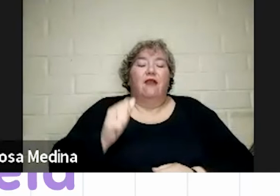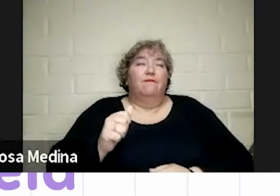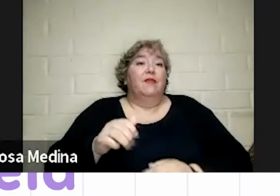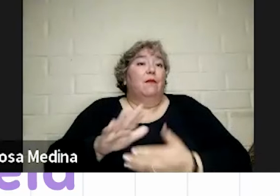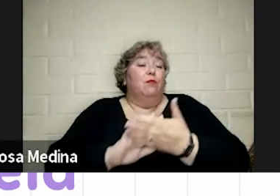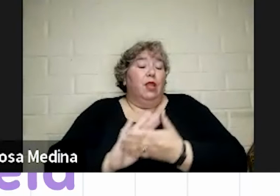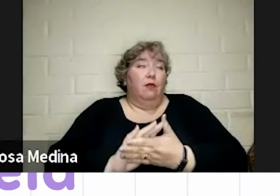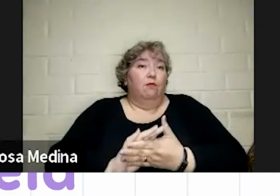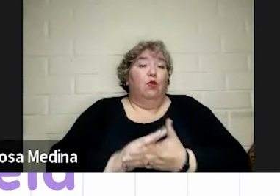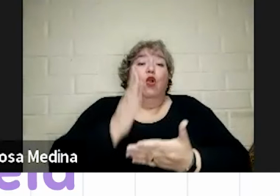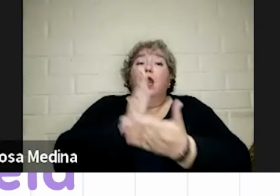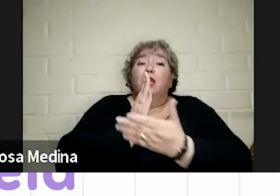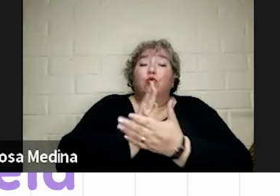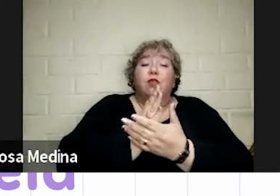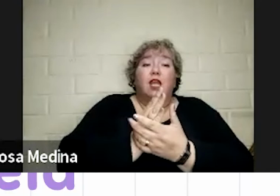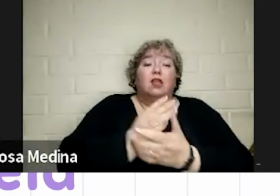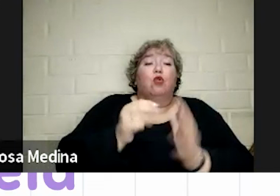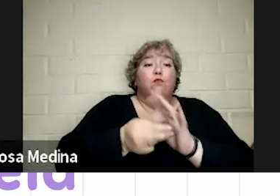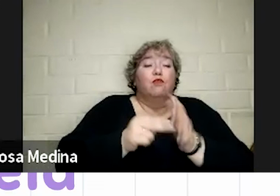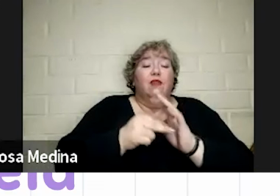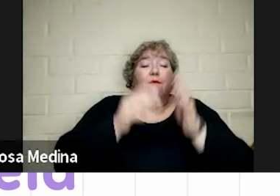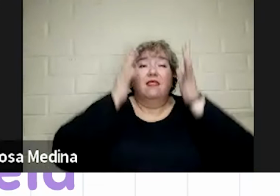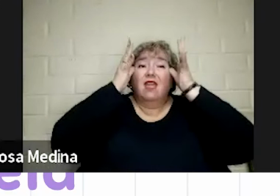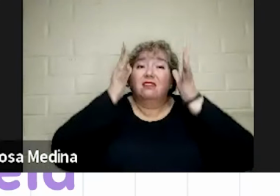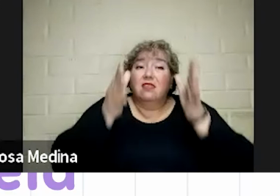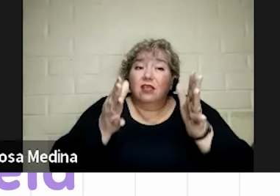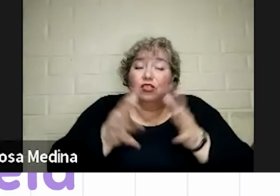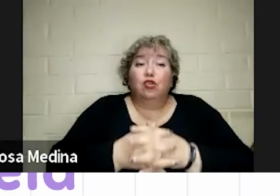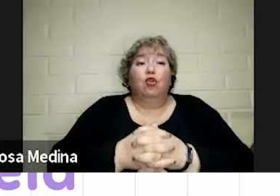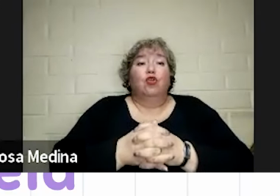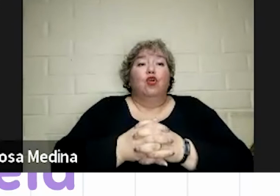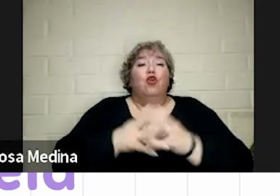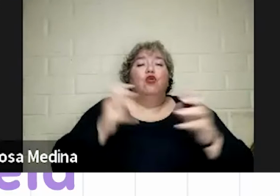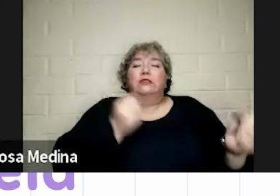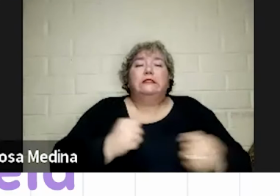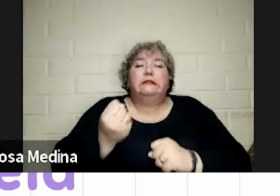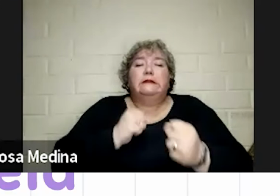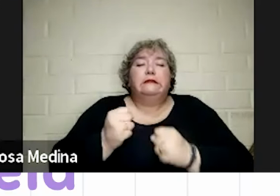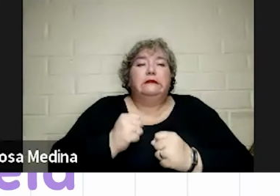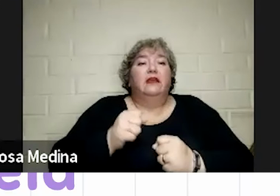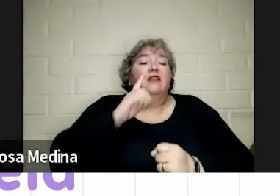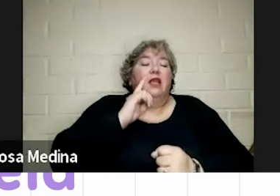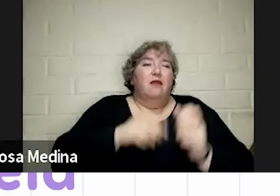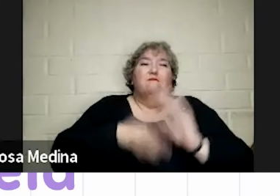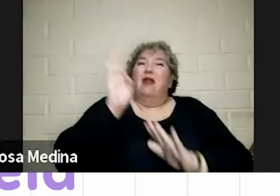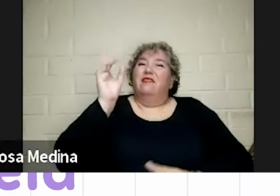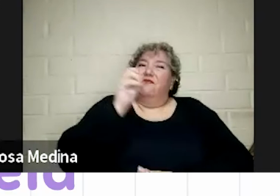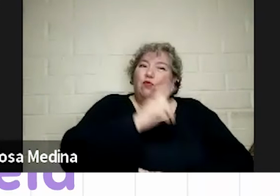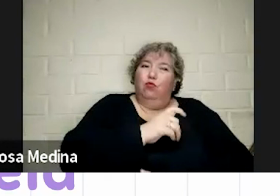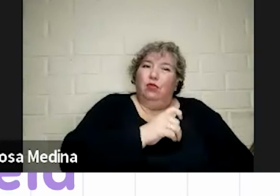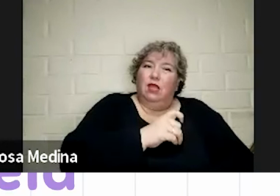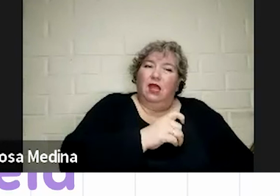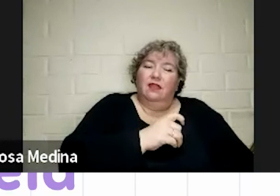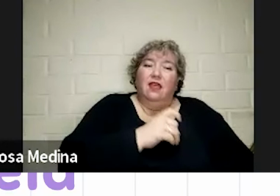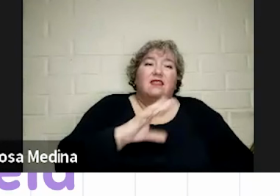con déficit atencional, con hiperactividad o déficit atencional simplemente sin hiperactividad, tienen más dificultades en la